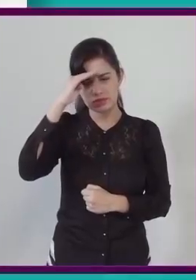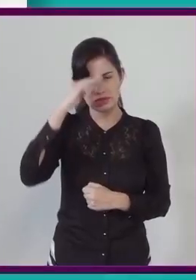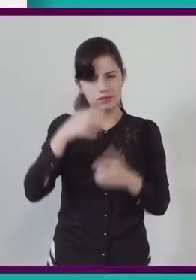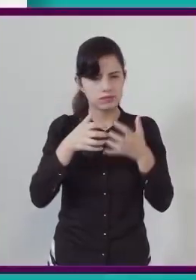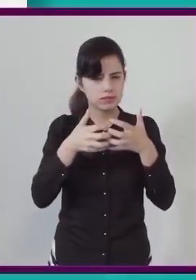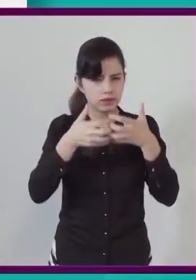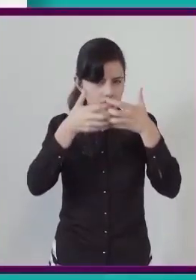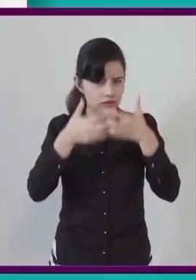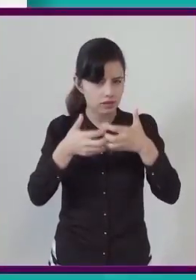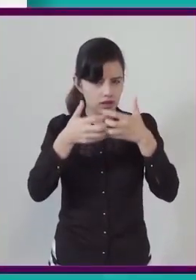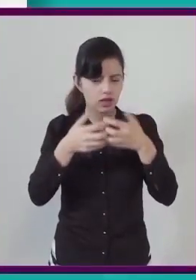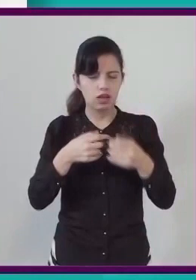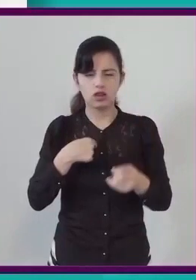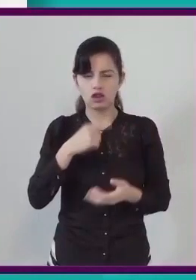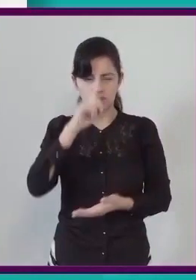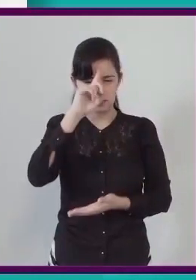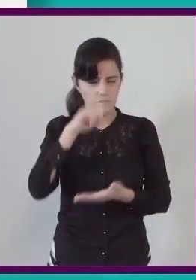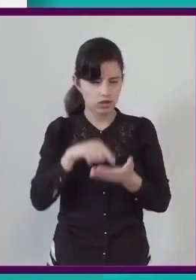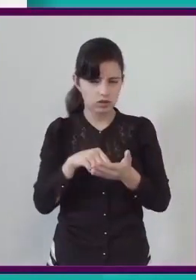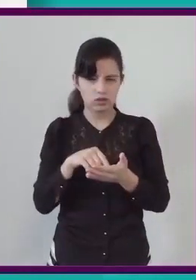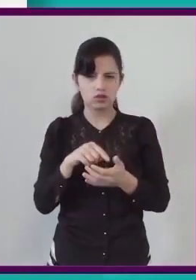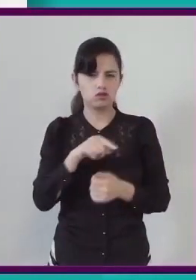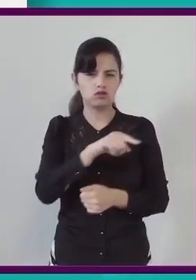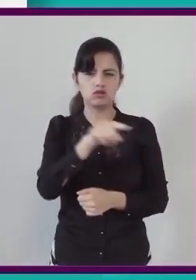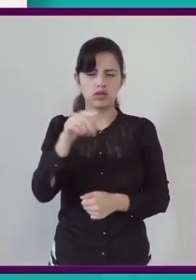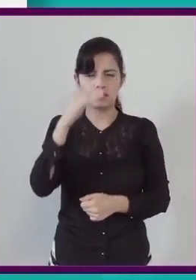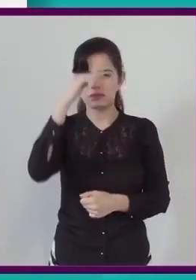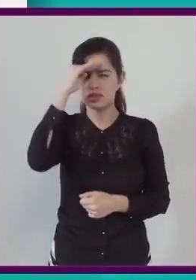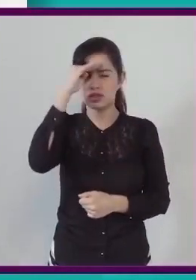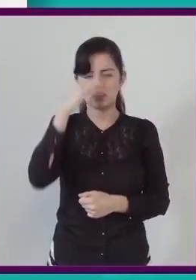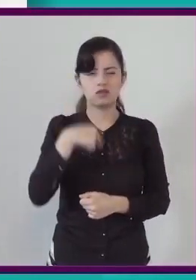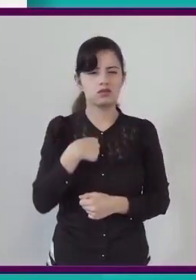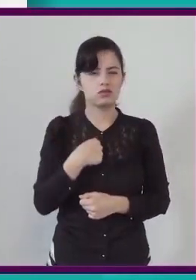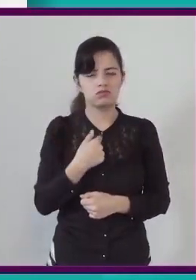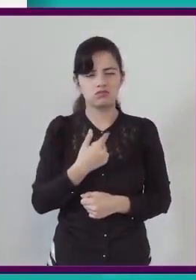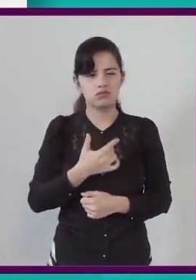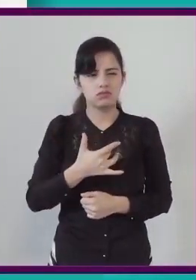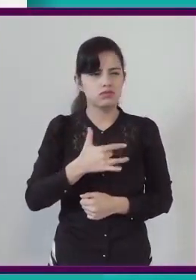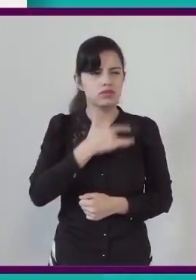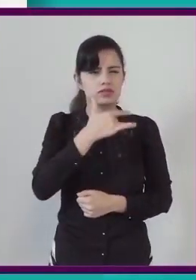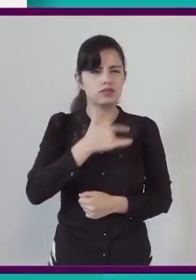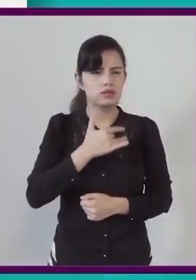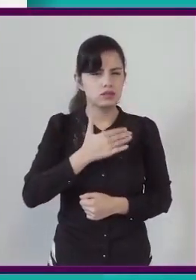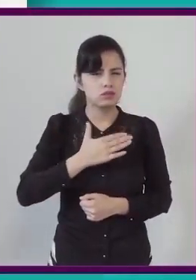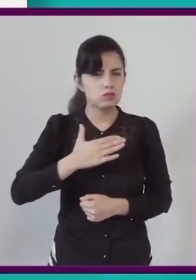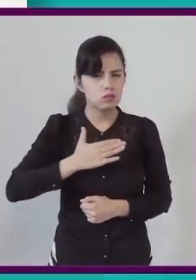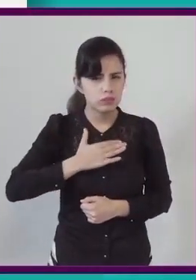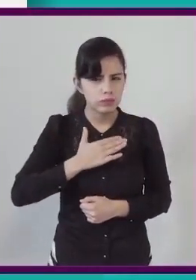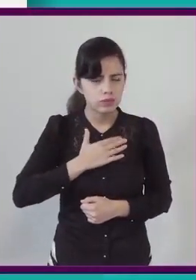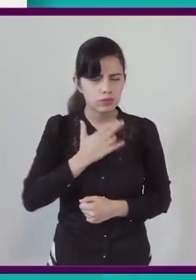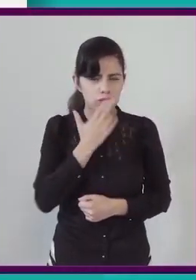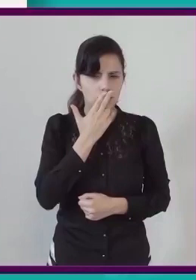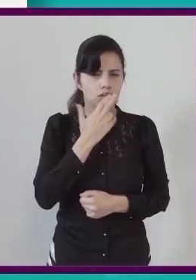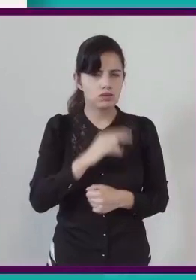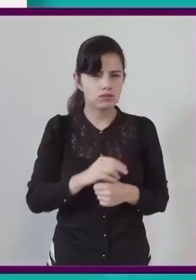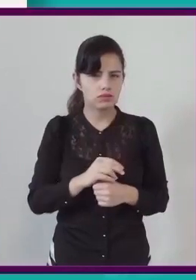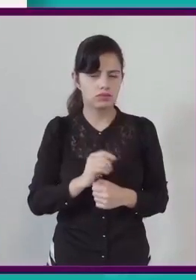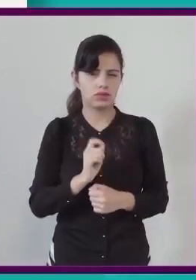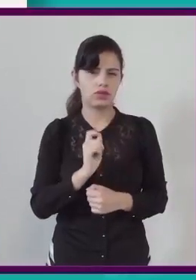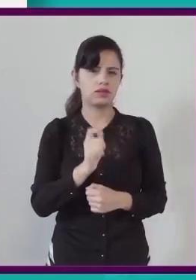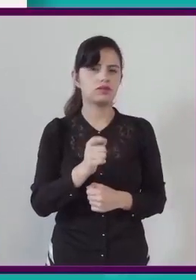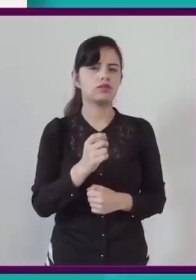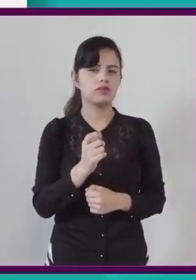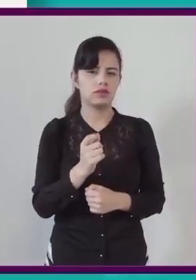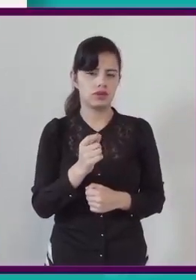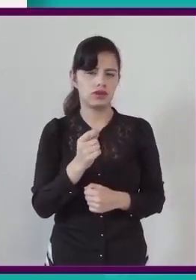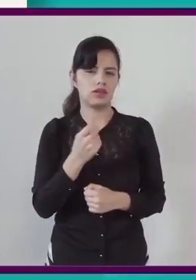que cuando pensamos en términos de pertenencia, estamos hablando